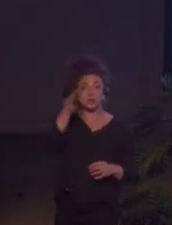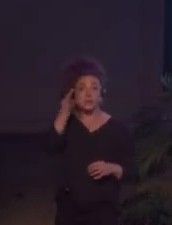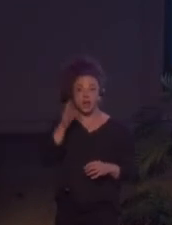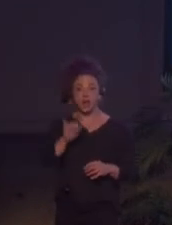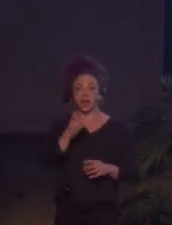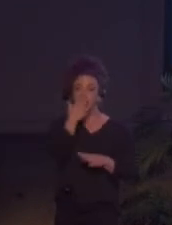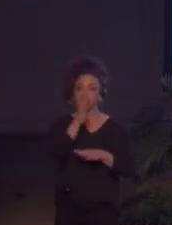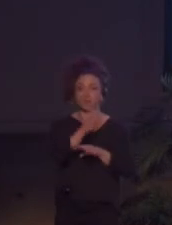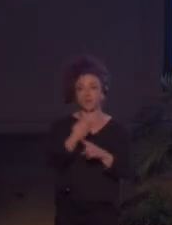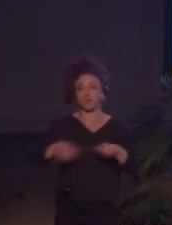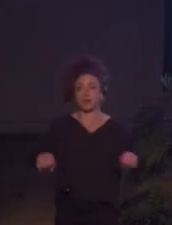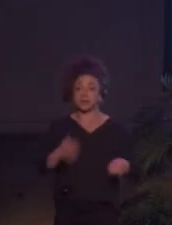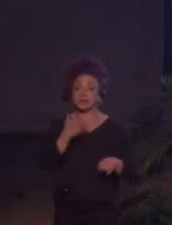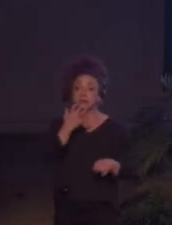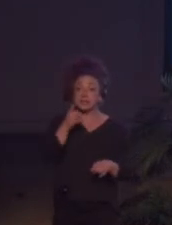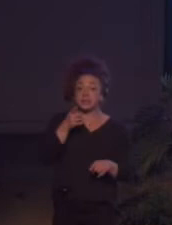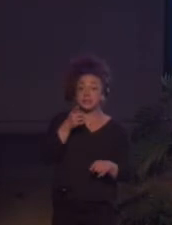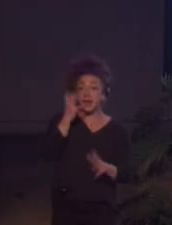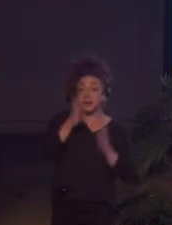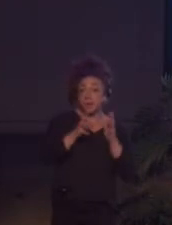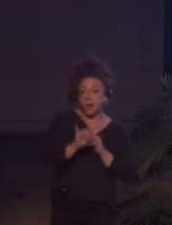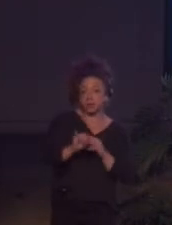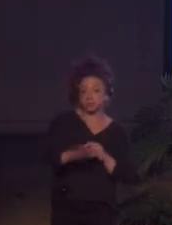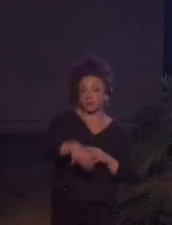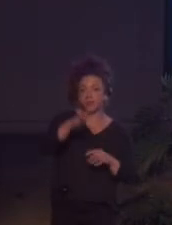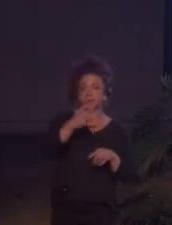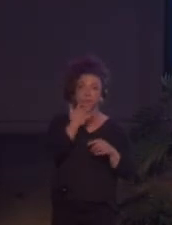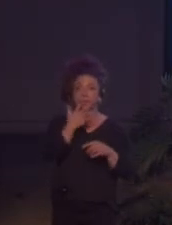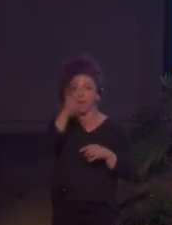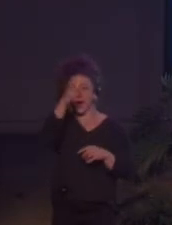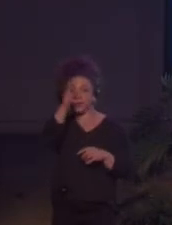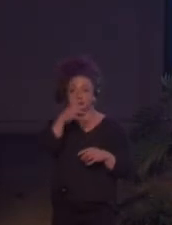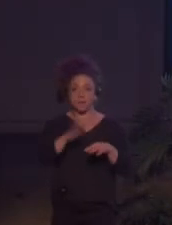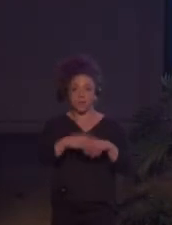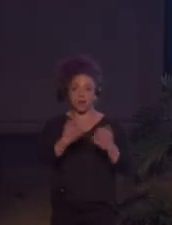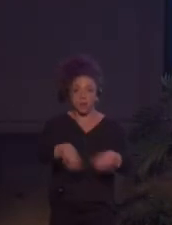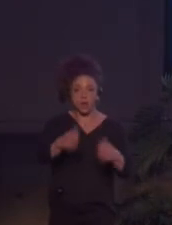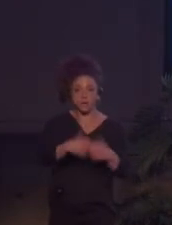da leche, que la vaca se la robas, que las ballenas dan huevos, que